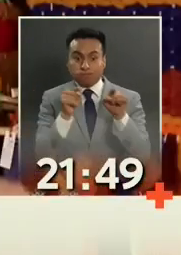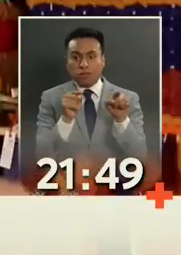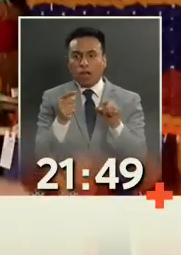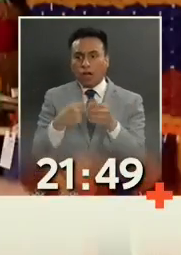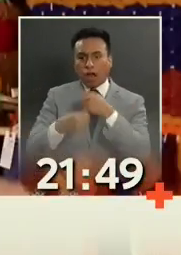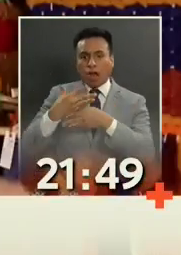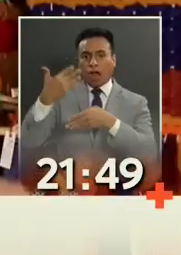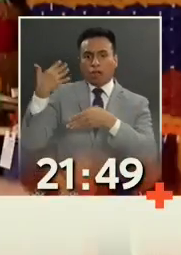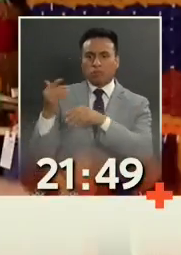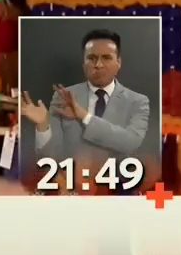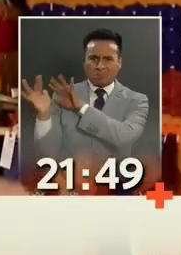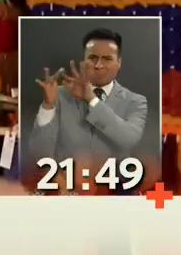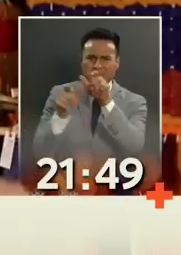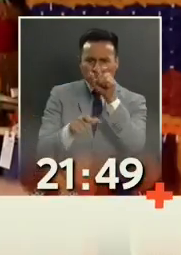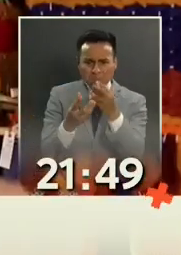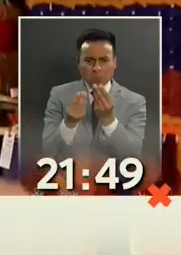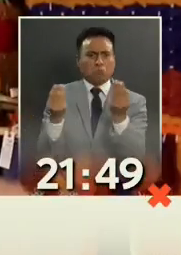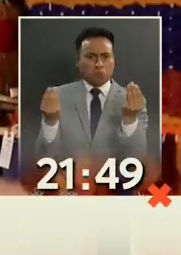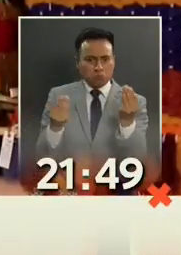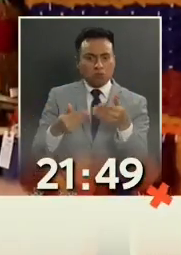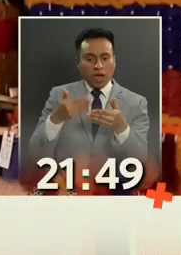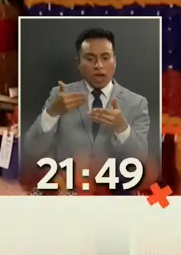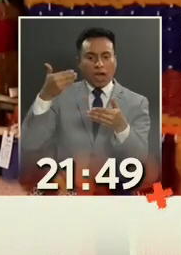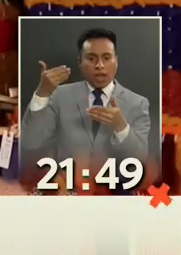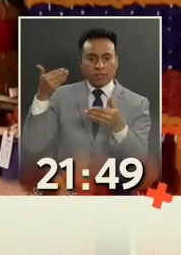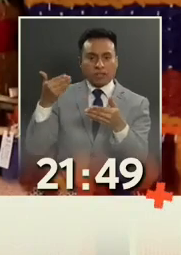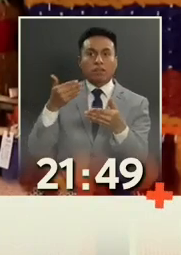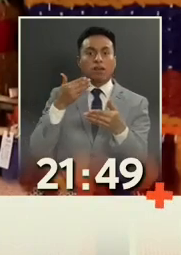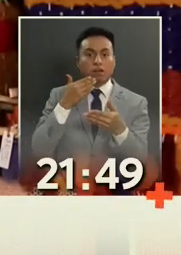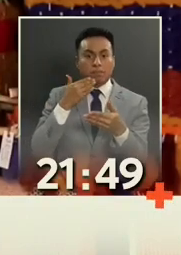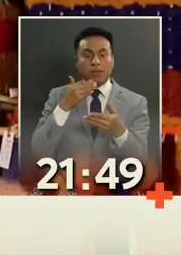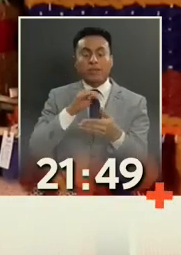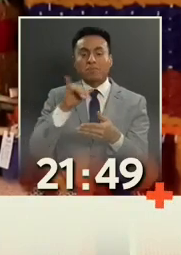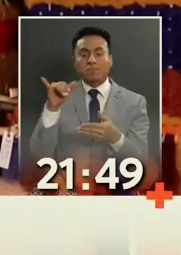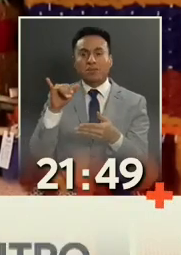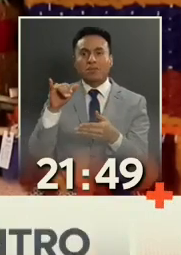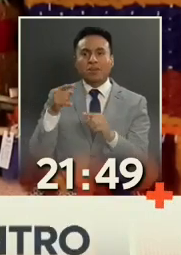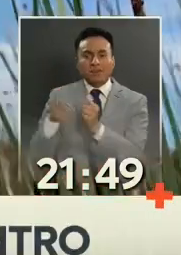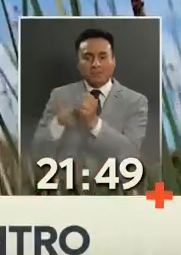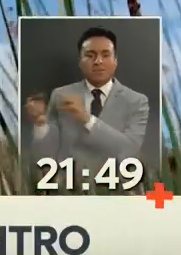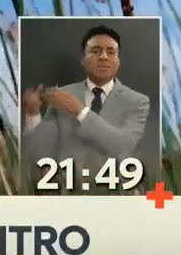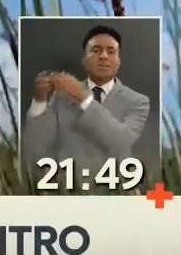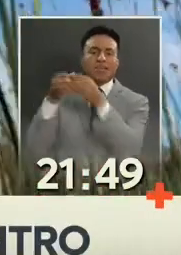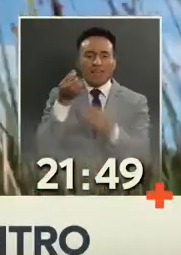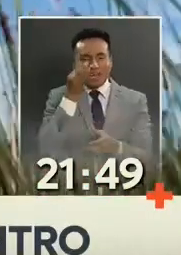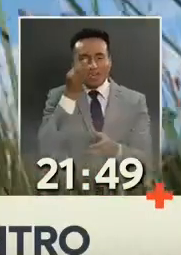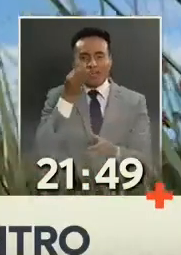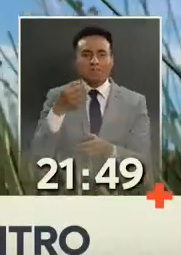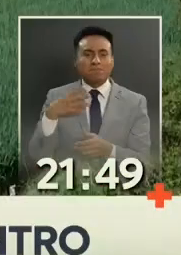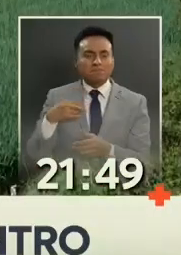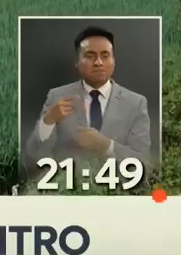hemos recibido más gente que ha venido antes y que después vienen con su familia, amigos.